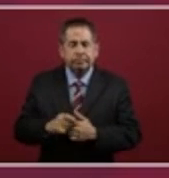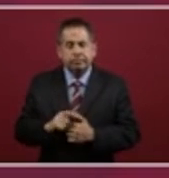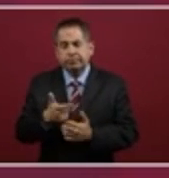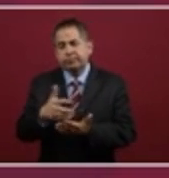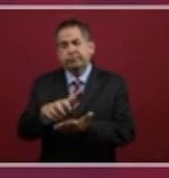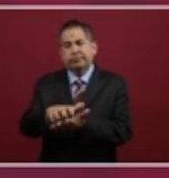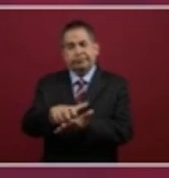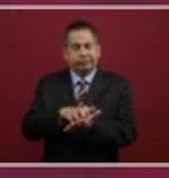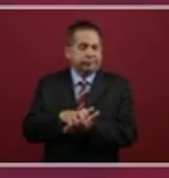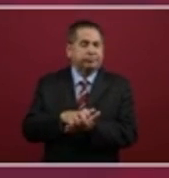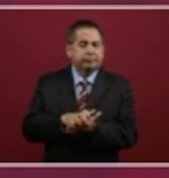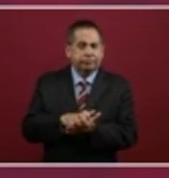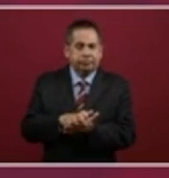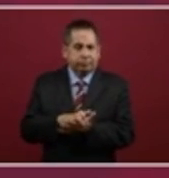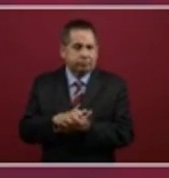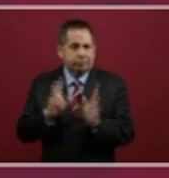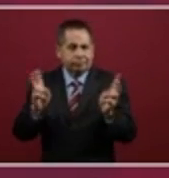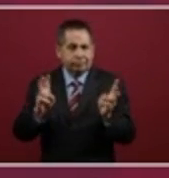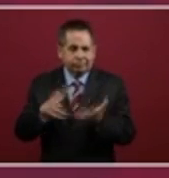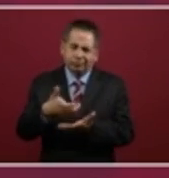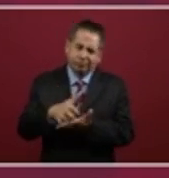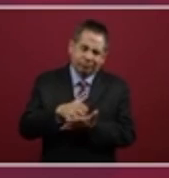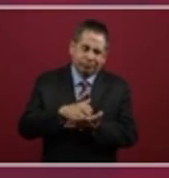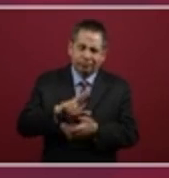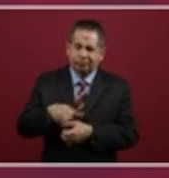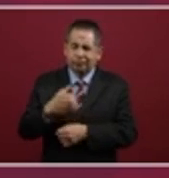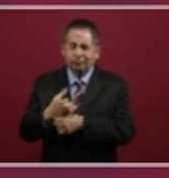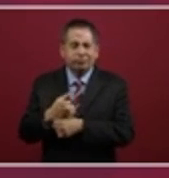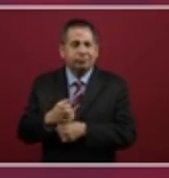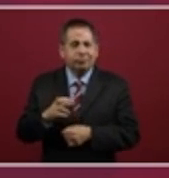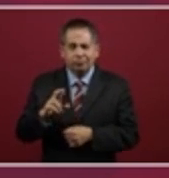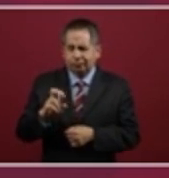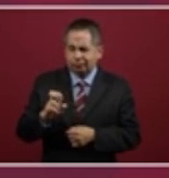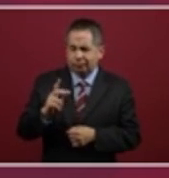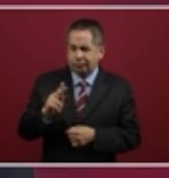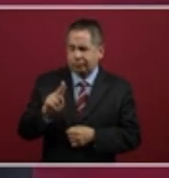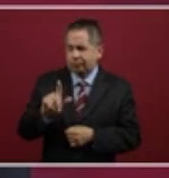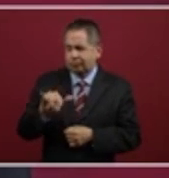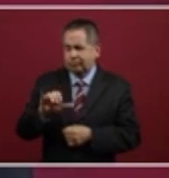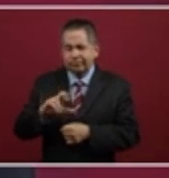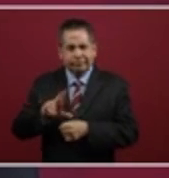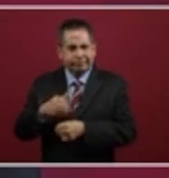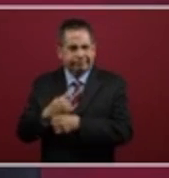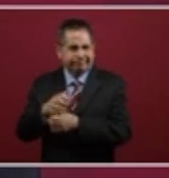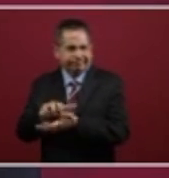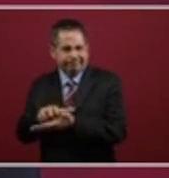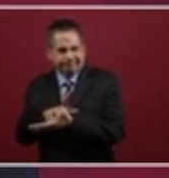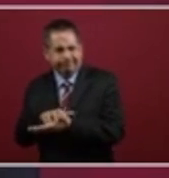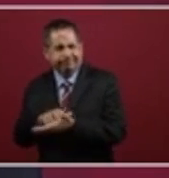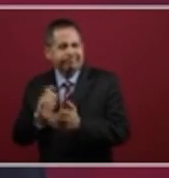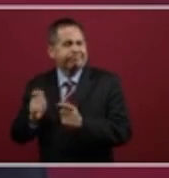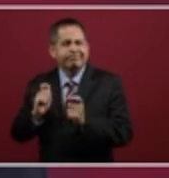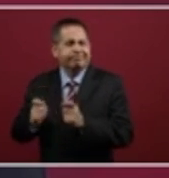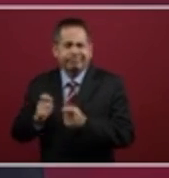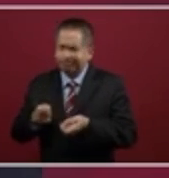austeridad republicana. Di a conocer recientemente un memorándum